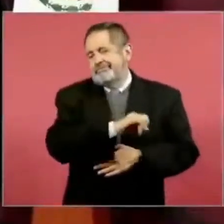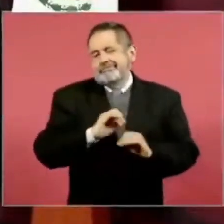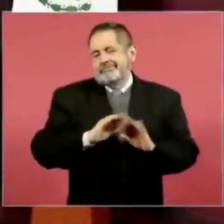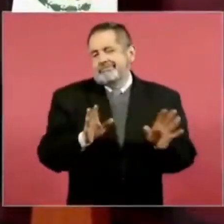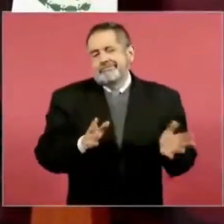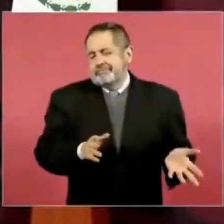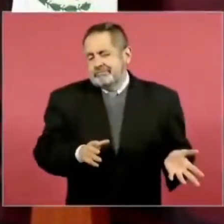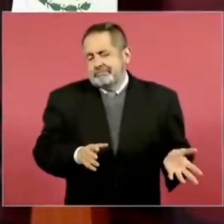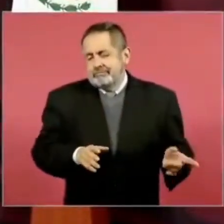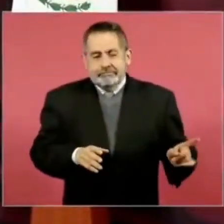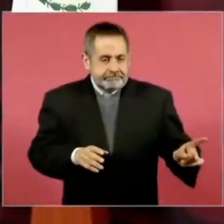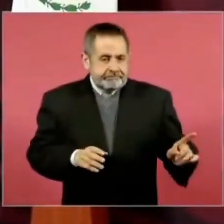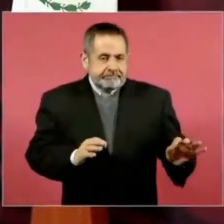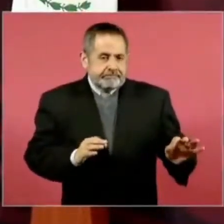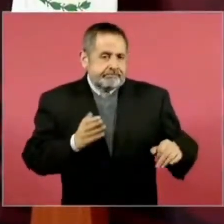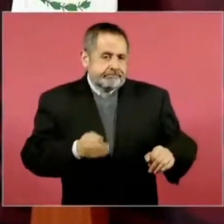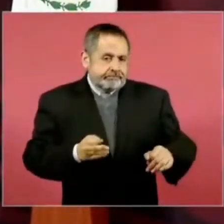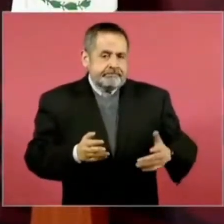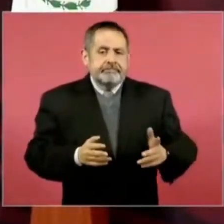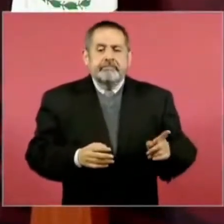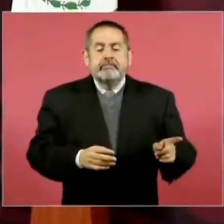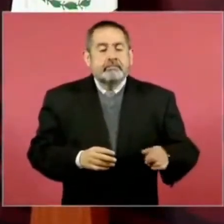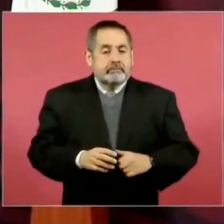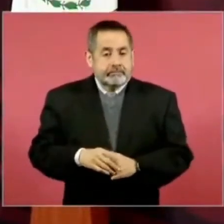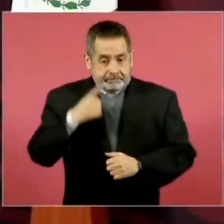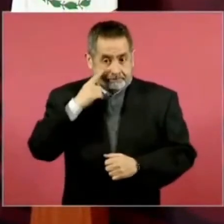durante el periodo neoliberal.